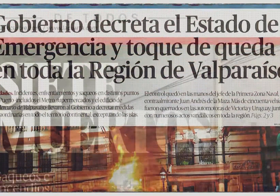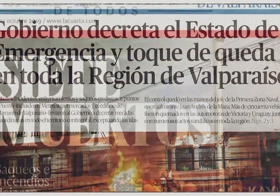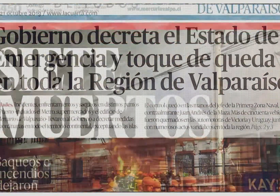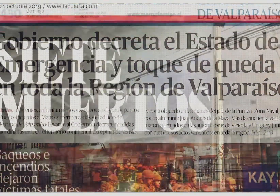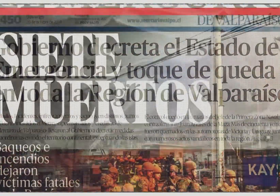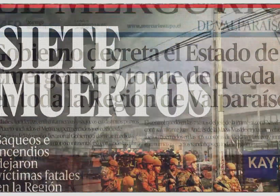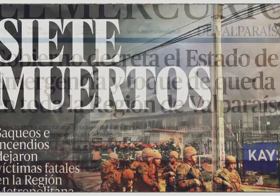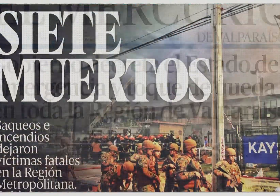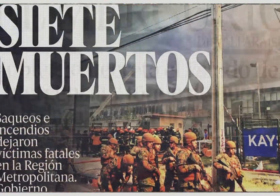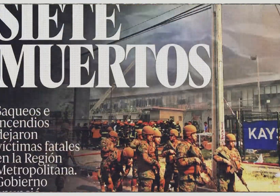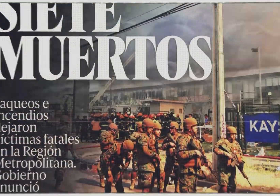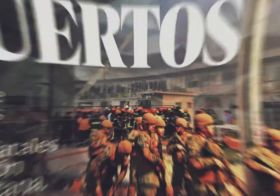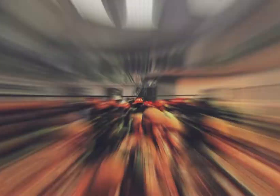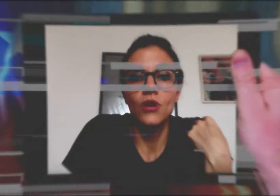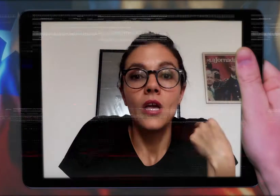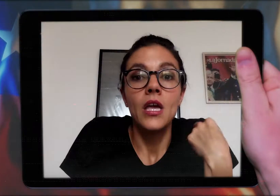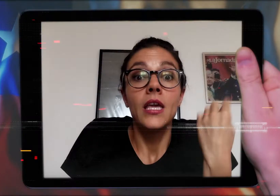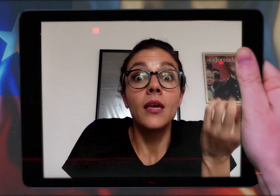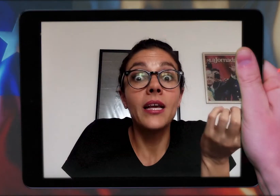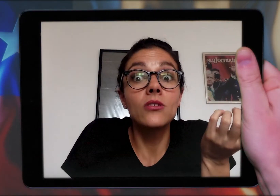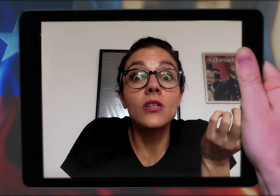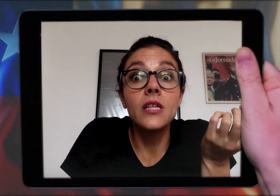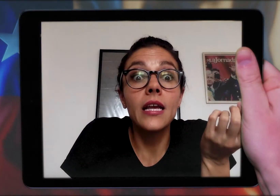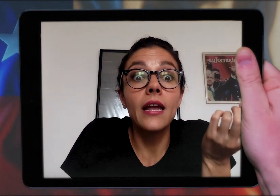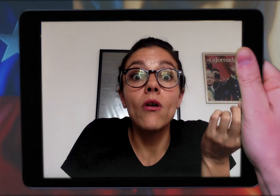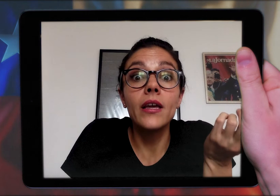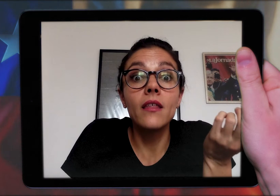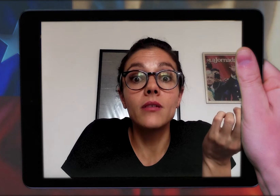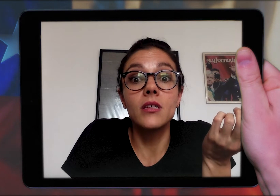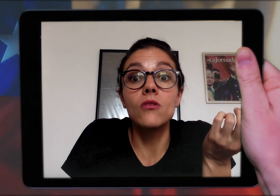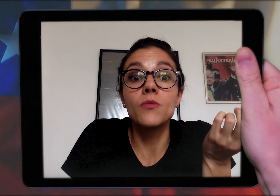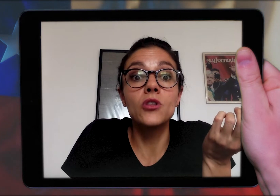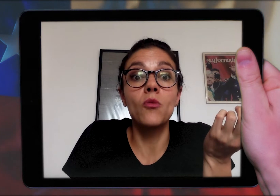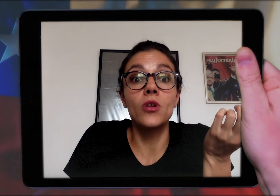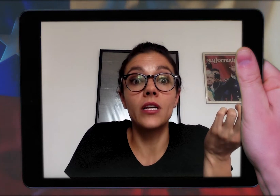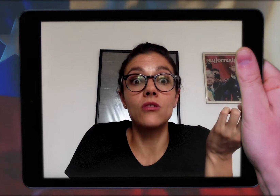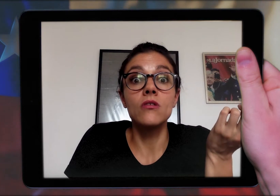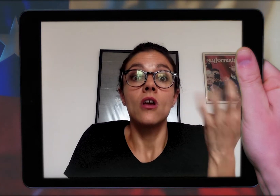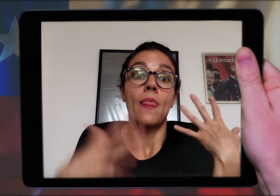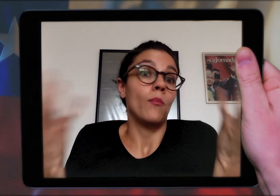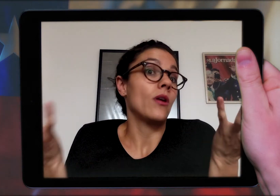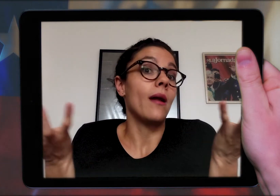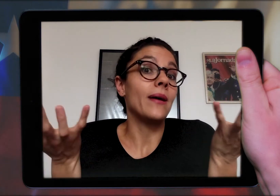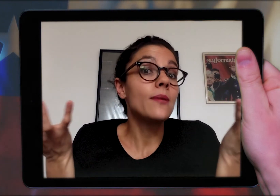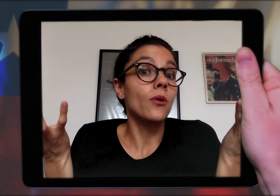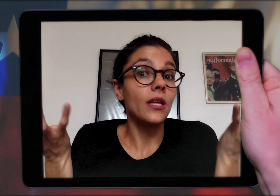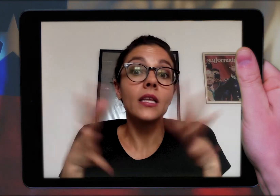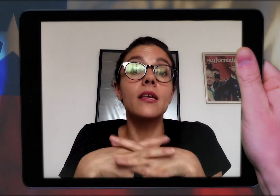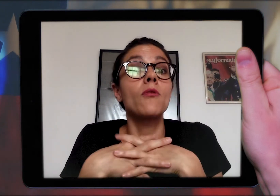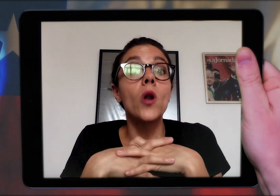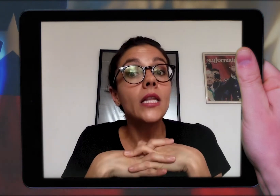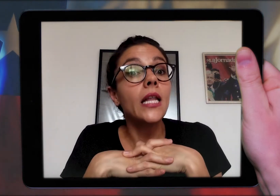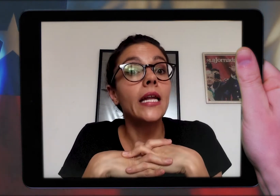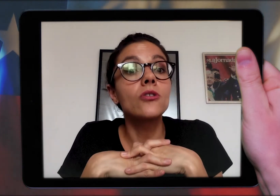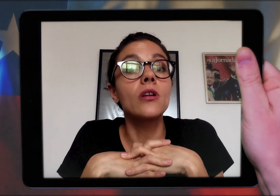ven, leen y escuchan las y los chilenos. ¿Y qué implicaciones tiene que no haya diversidad en los medios de comunicación? Bueno, la más importante,